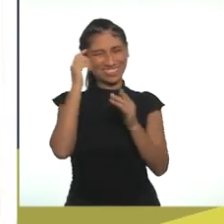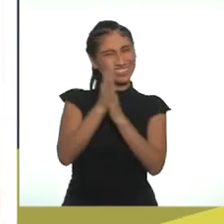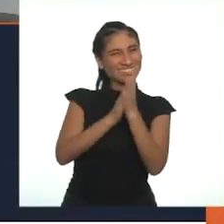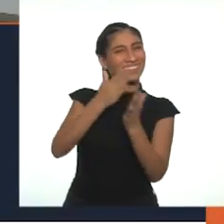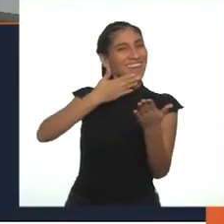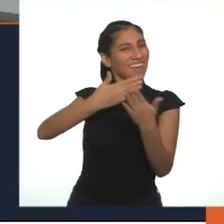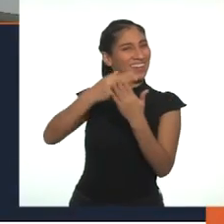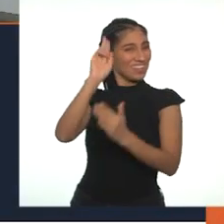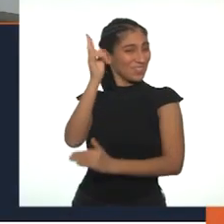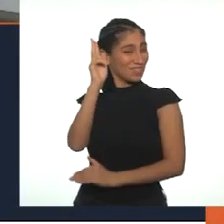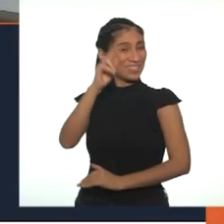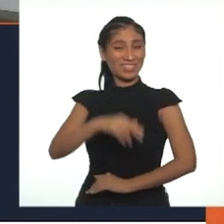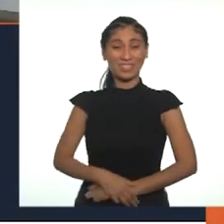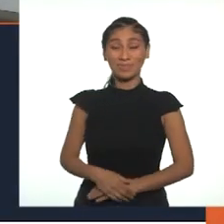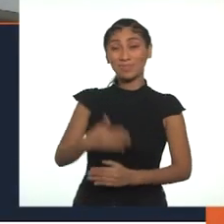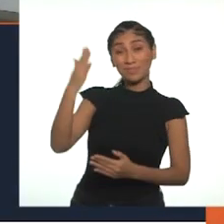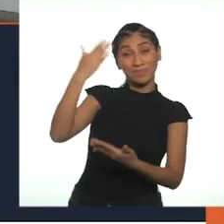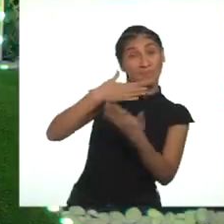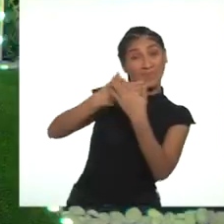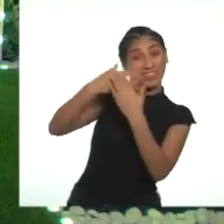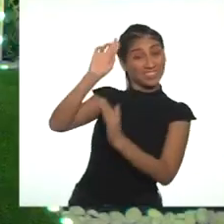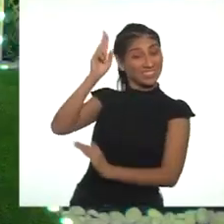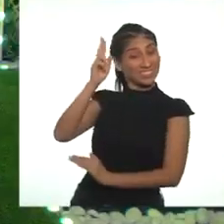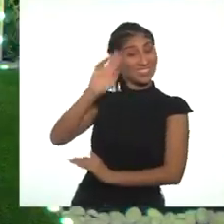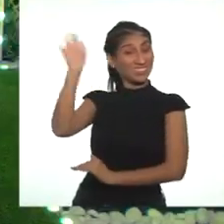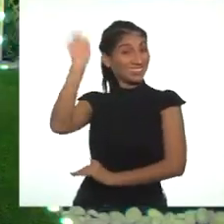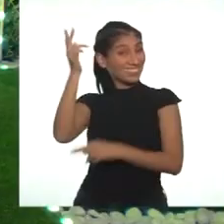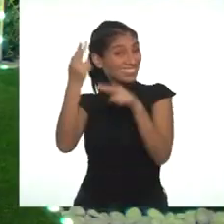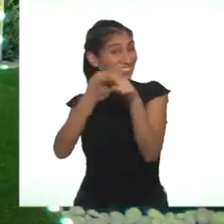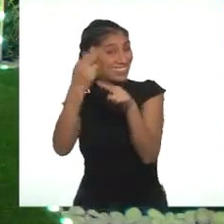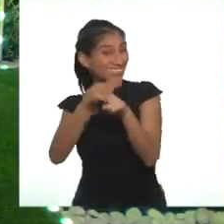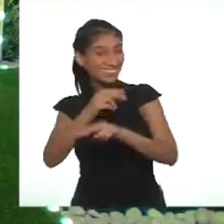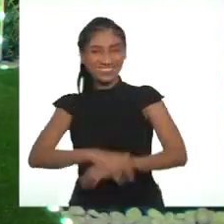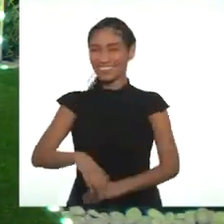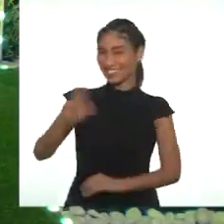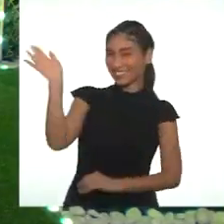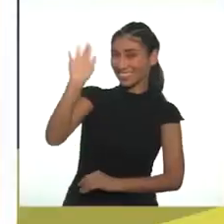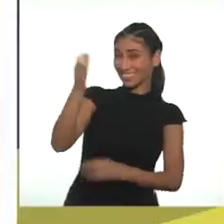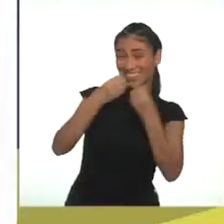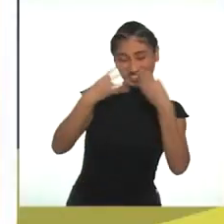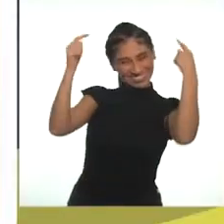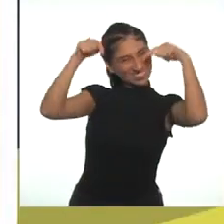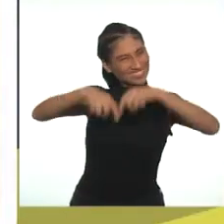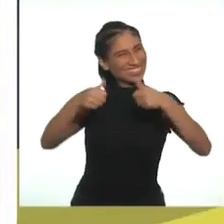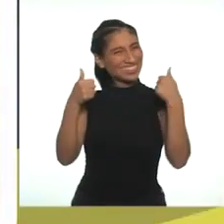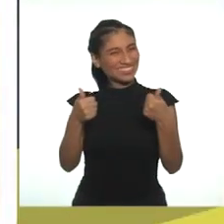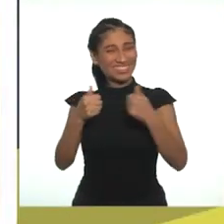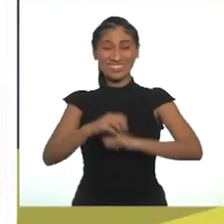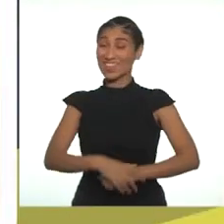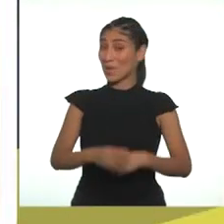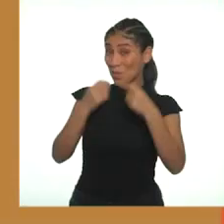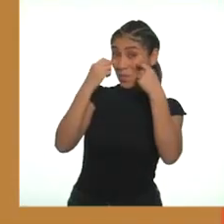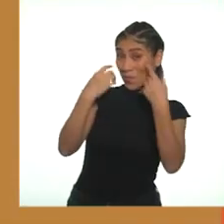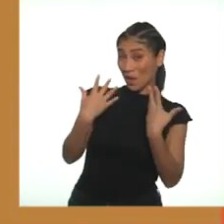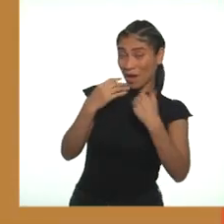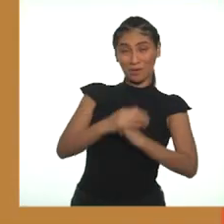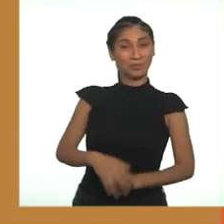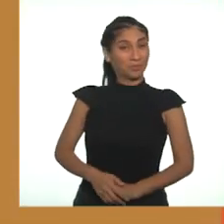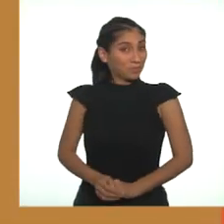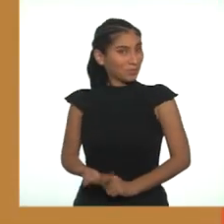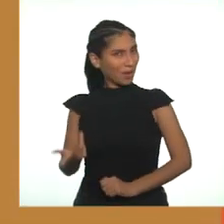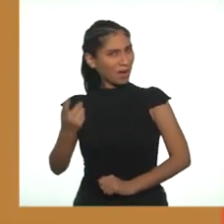reflexiones. Muchas gracias, profesora. Gracias, profesora. Nos vemos pronto. Chao, que tengan un buen día.